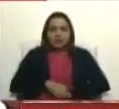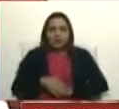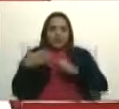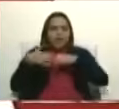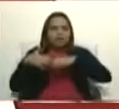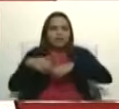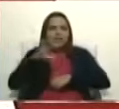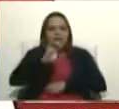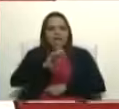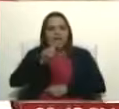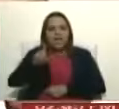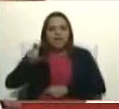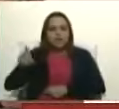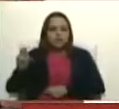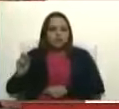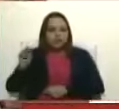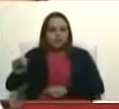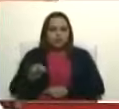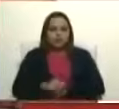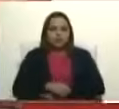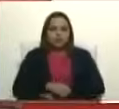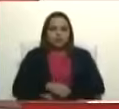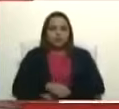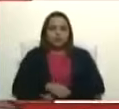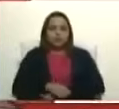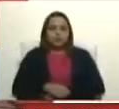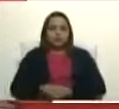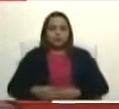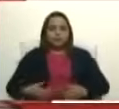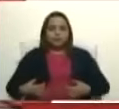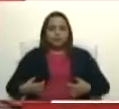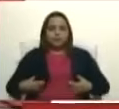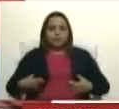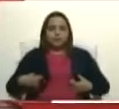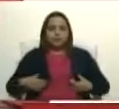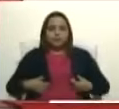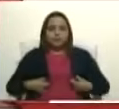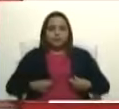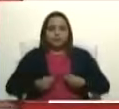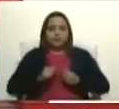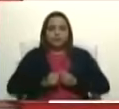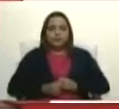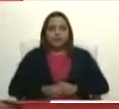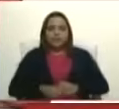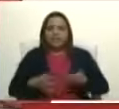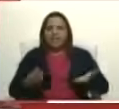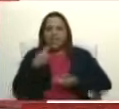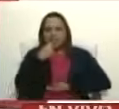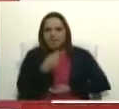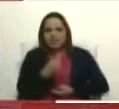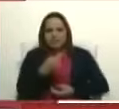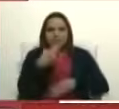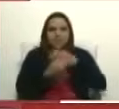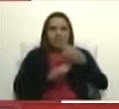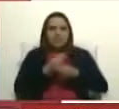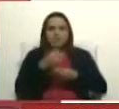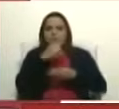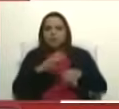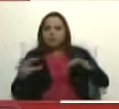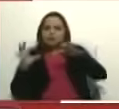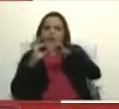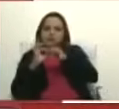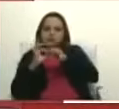ExxonMobil. Y arrancan con una narrativa de que lo que se hizo no es vinculante.